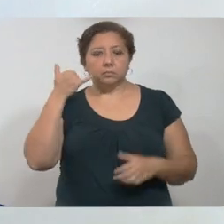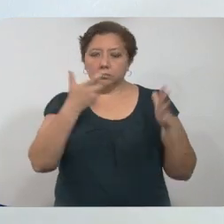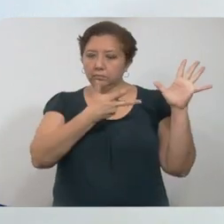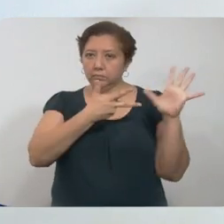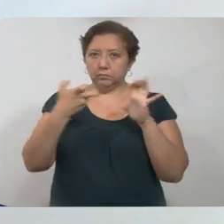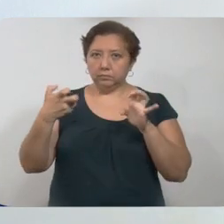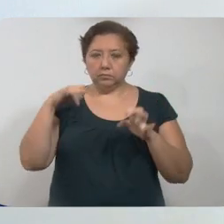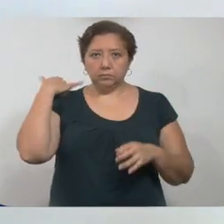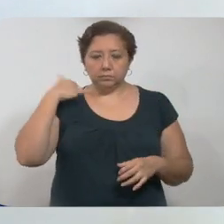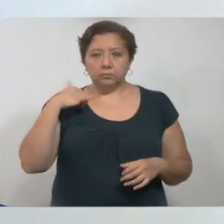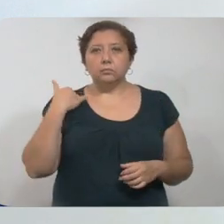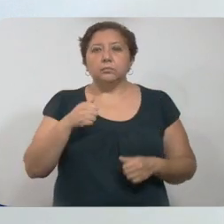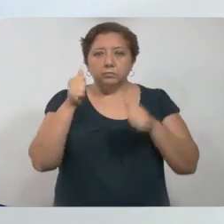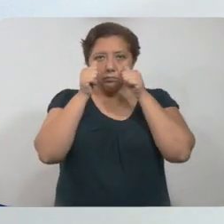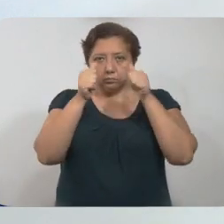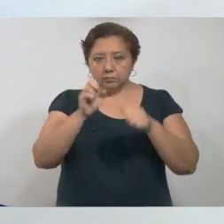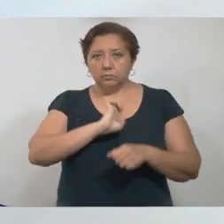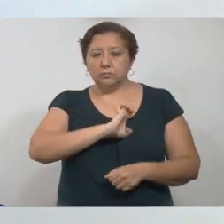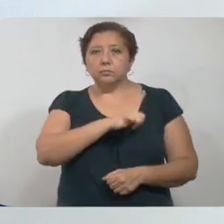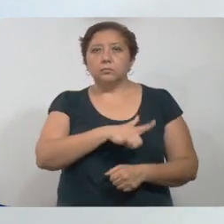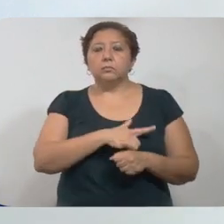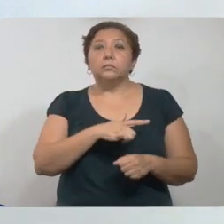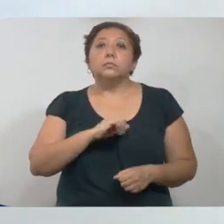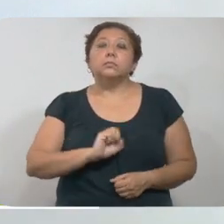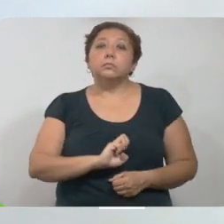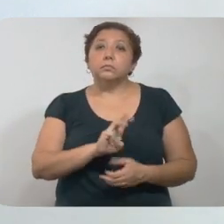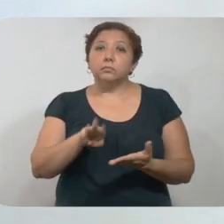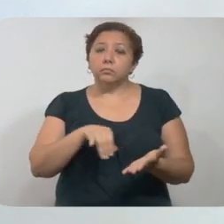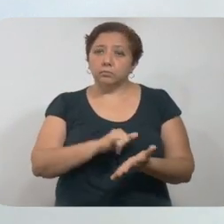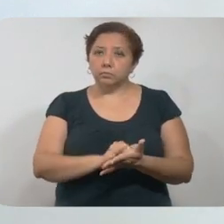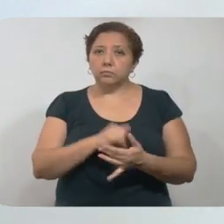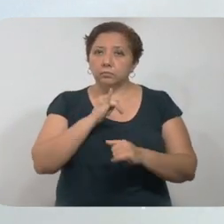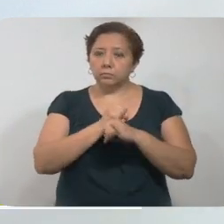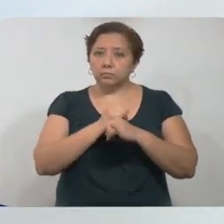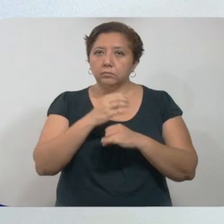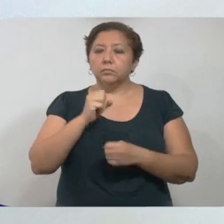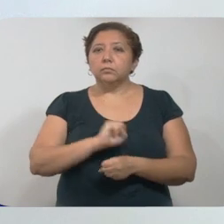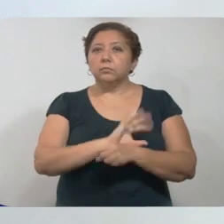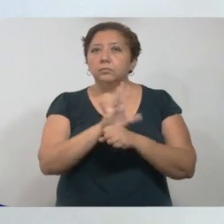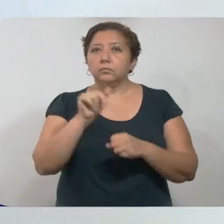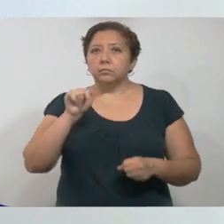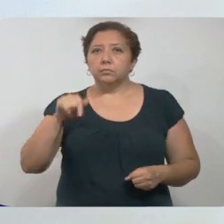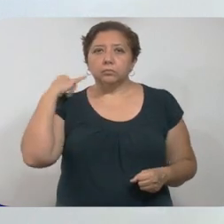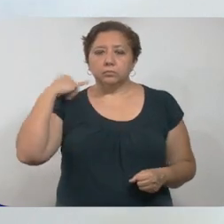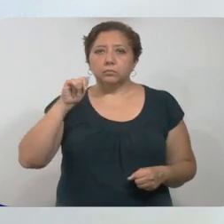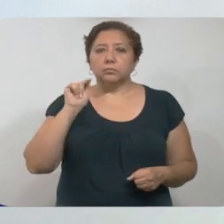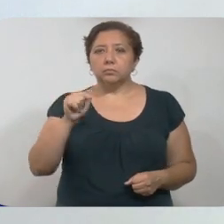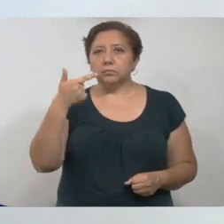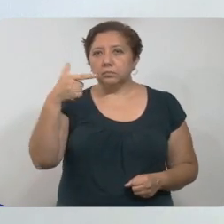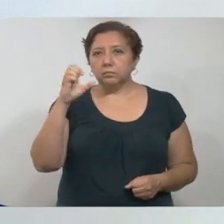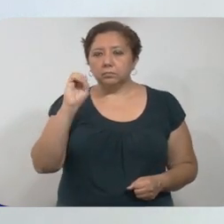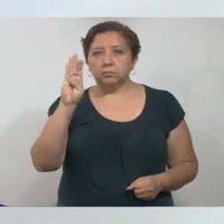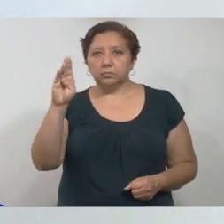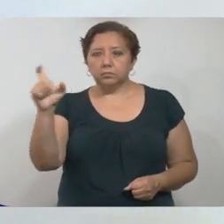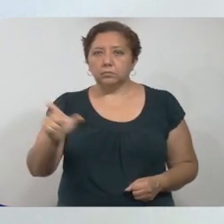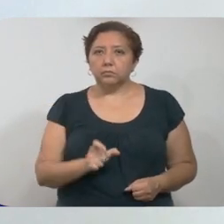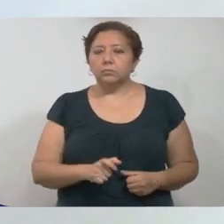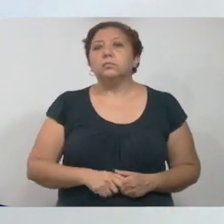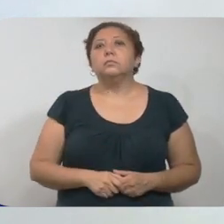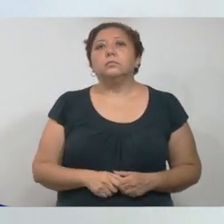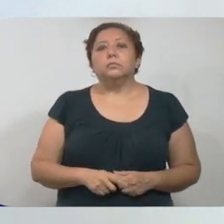telefónica 800 Yucatán atiende en español y en maya. La página de internet coronavirus.yucatan.gob